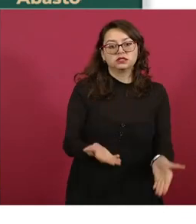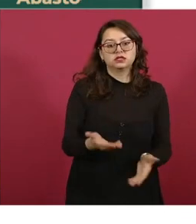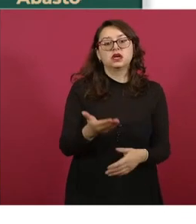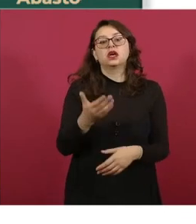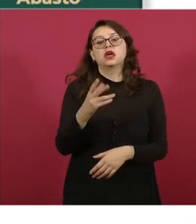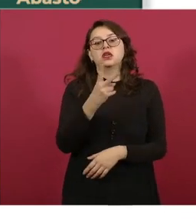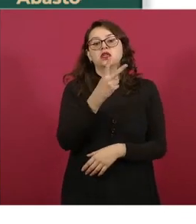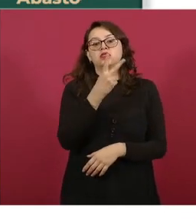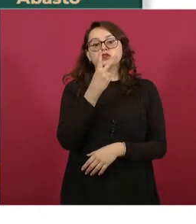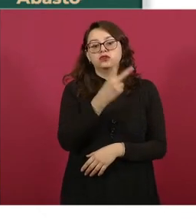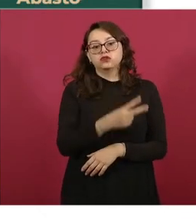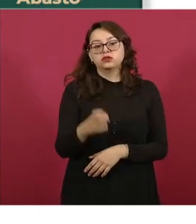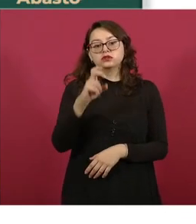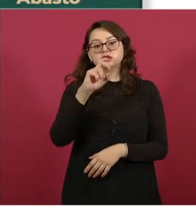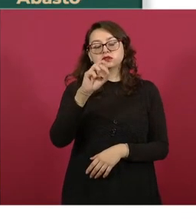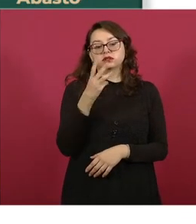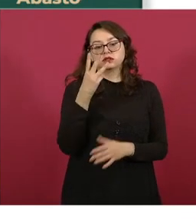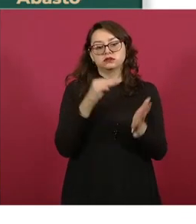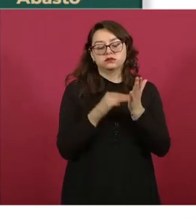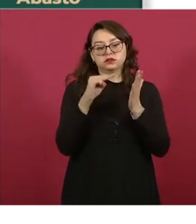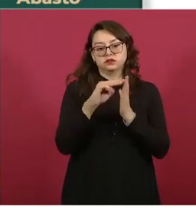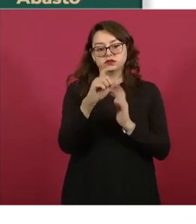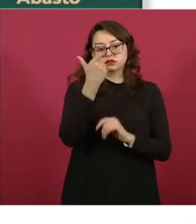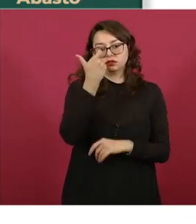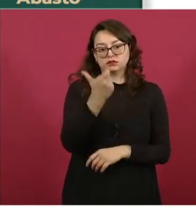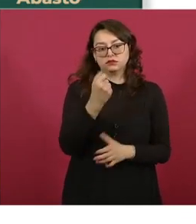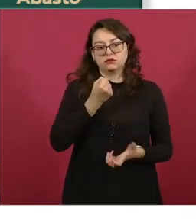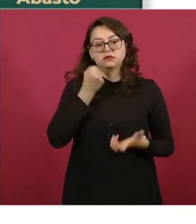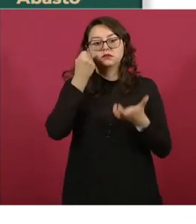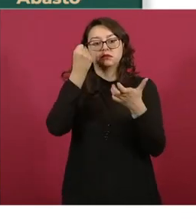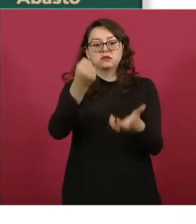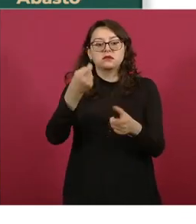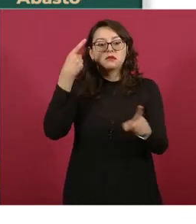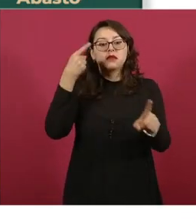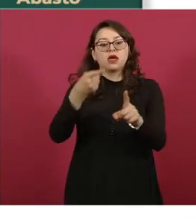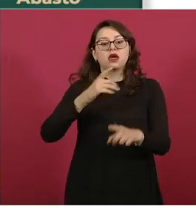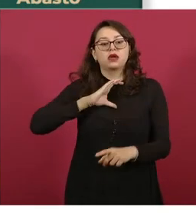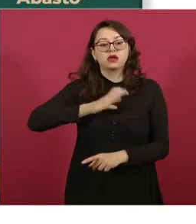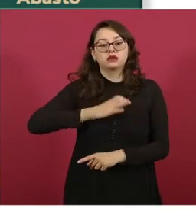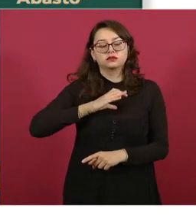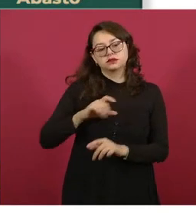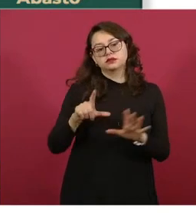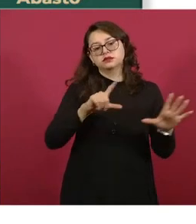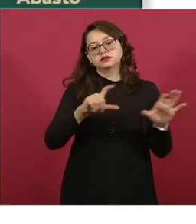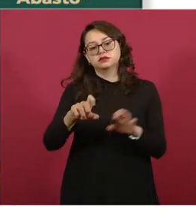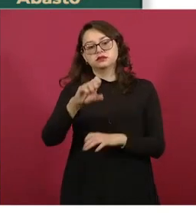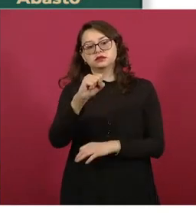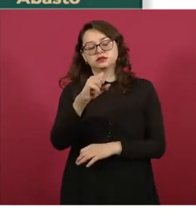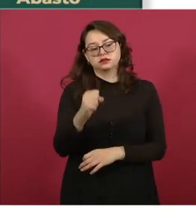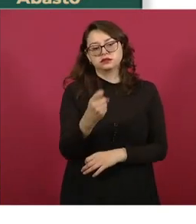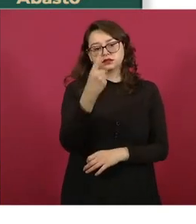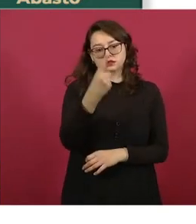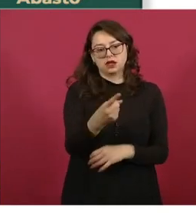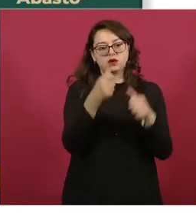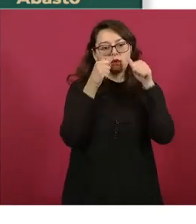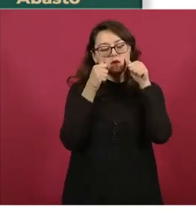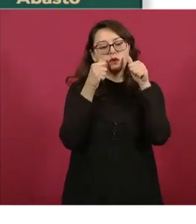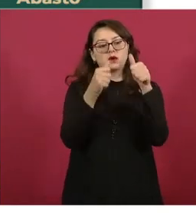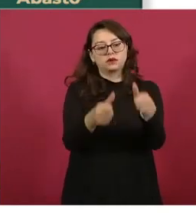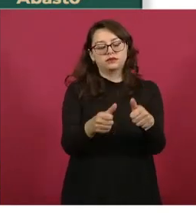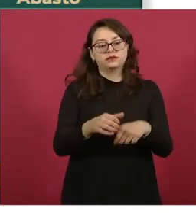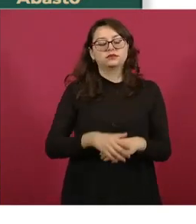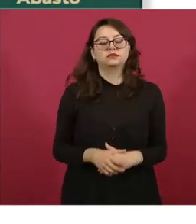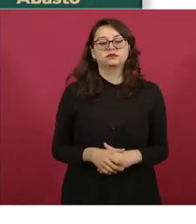de 233 millones de pesos. También se han brindado 761 sesiones de quimioterapia de